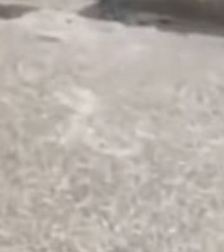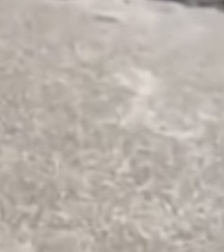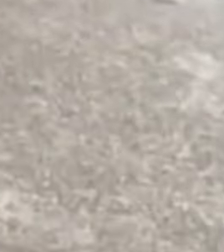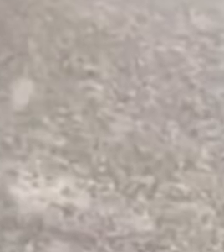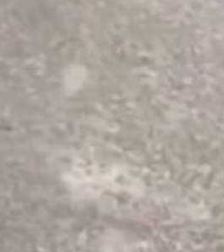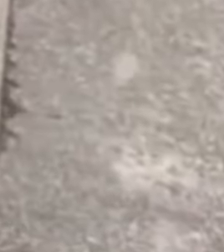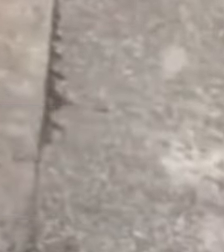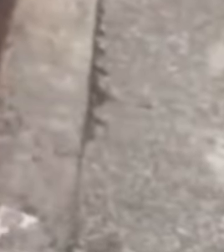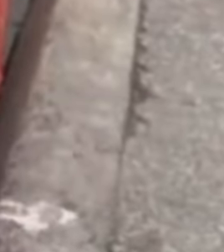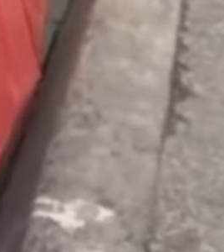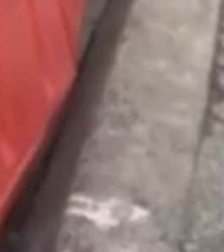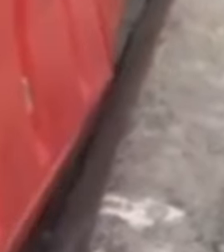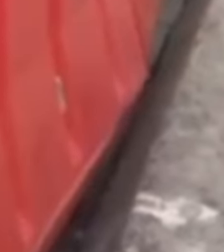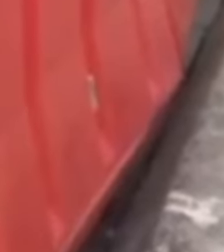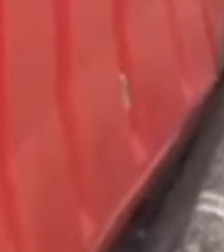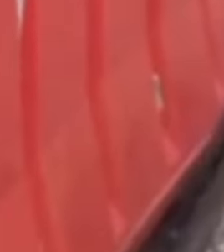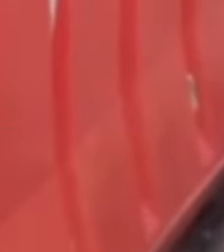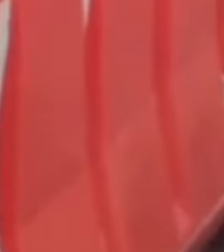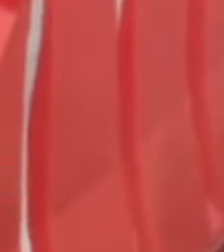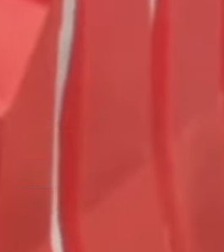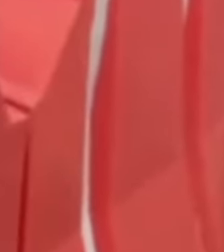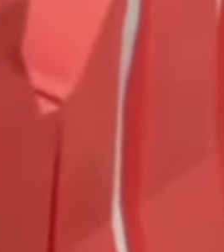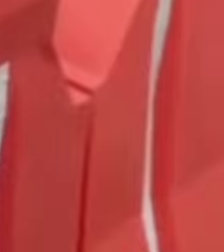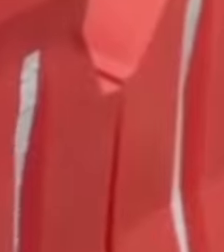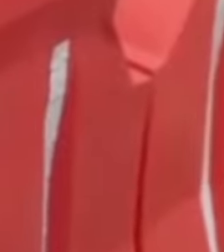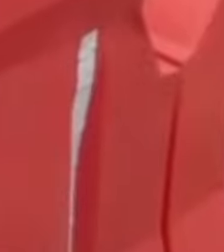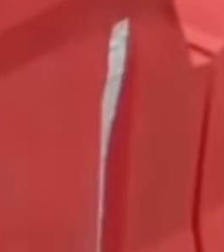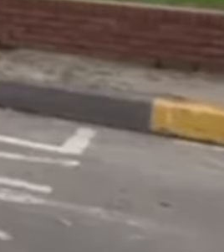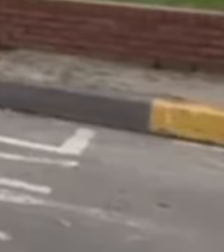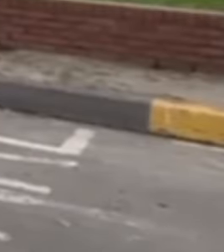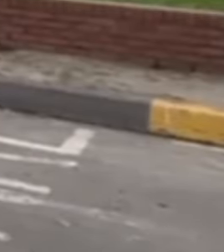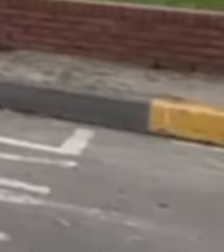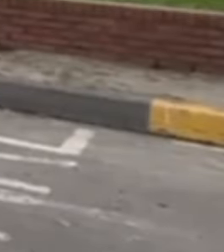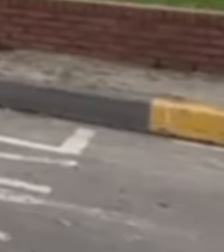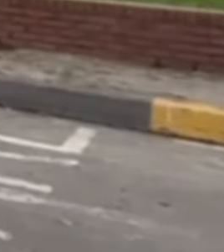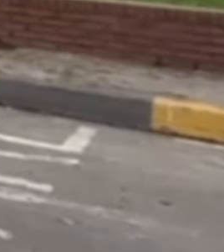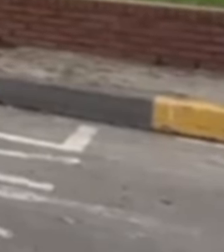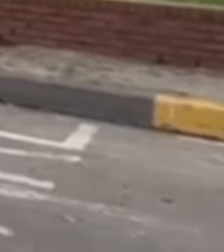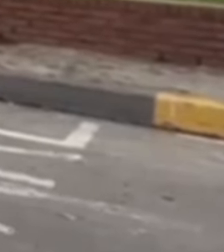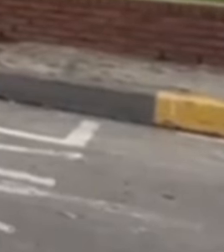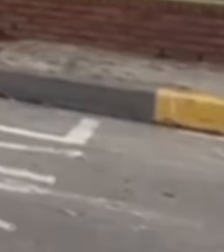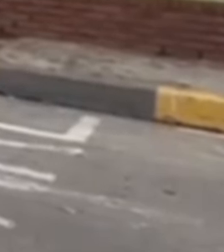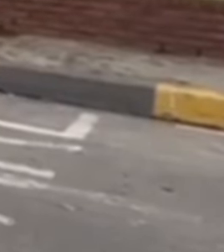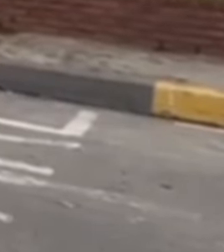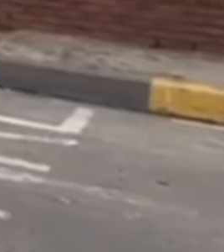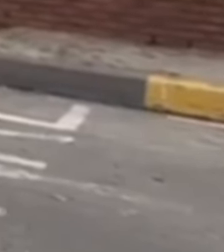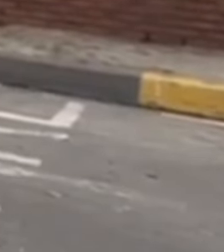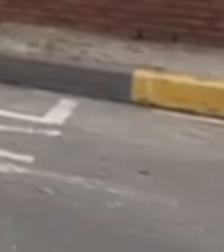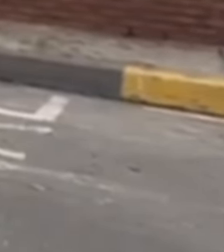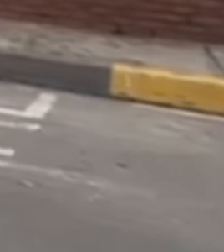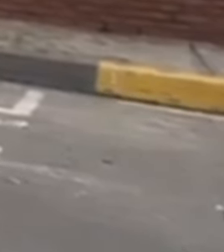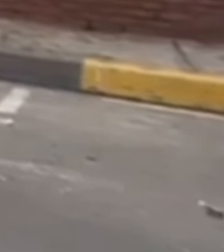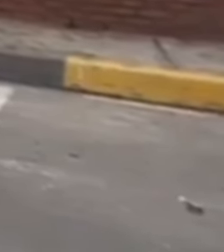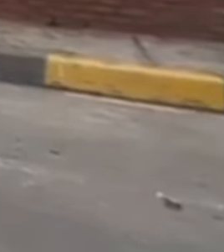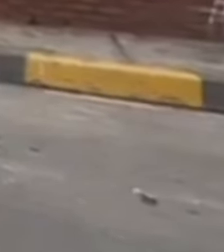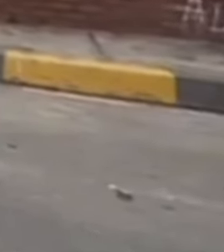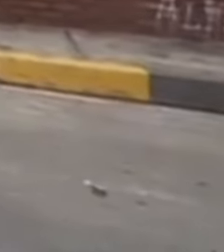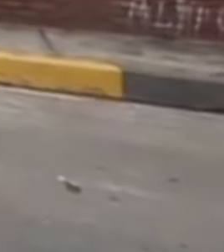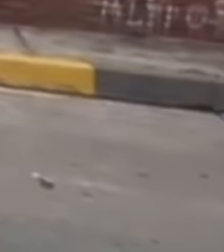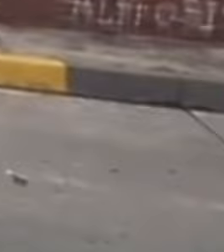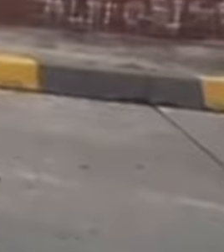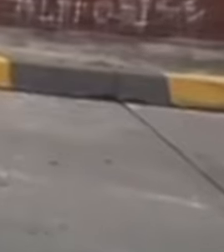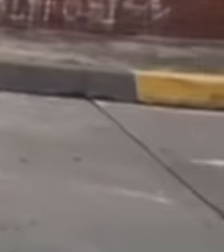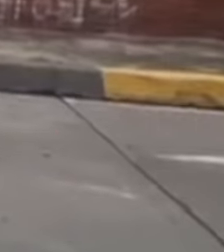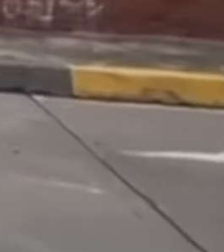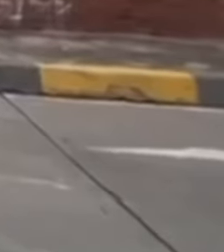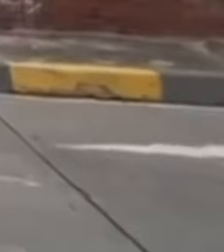falta era el plan de manejo de tránsito. Por no haber sido aprobado, no se podía hacer la intervención. Nosotros, nuestra